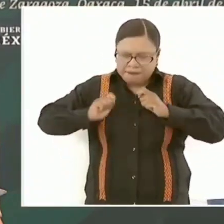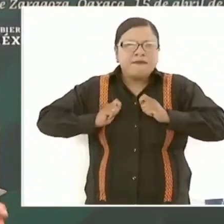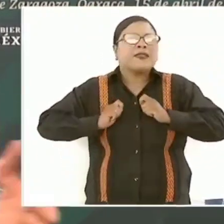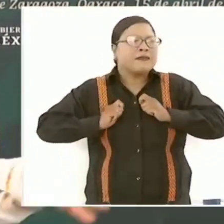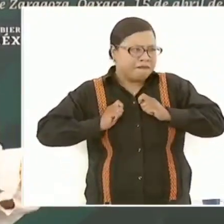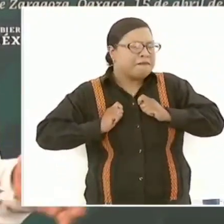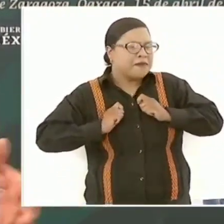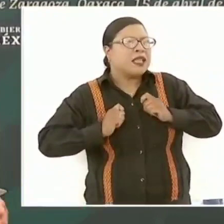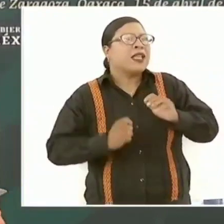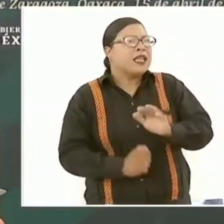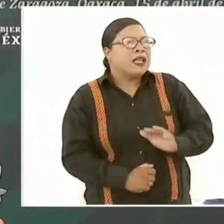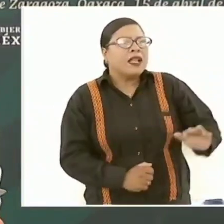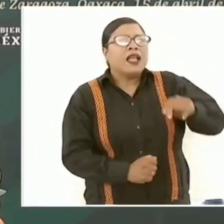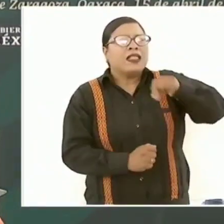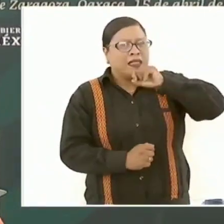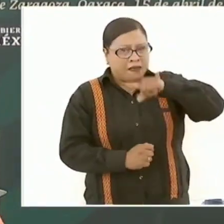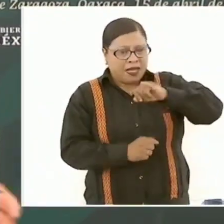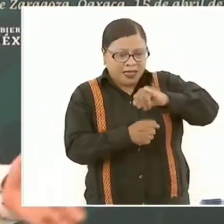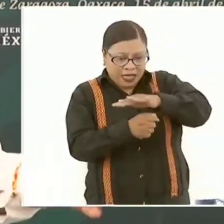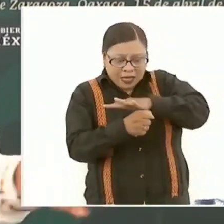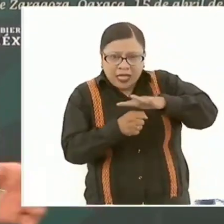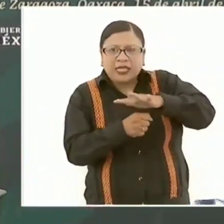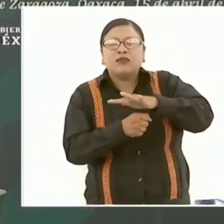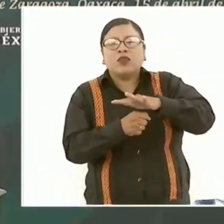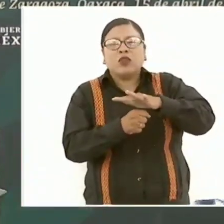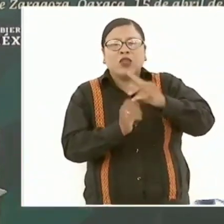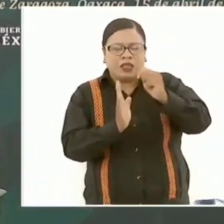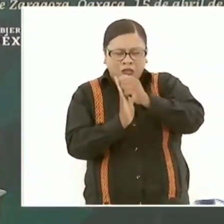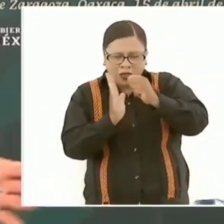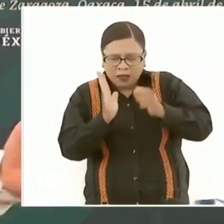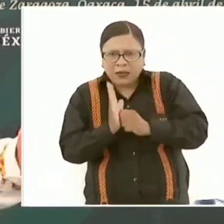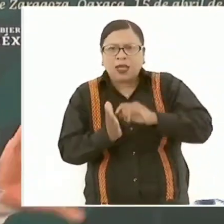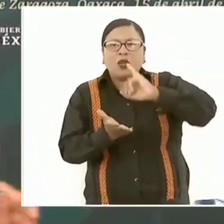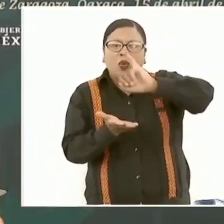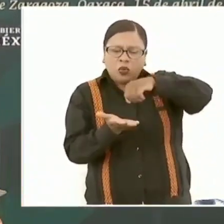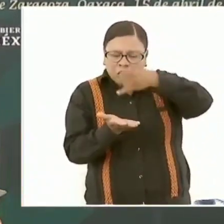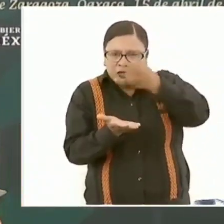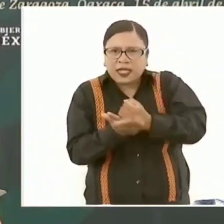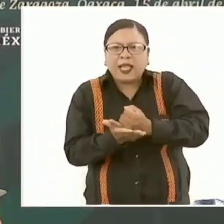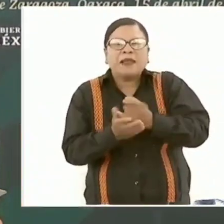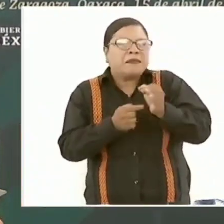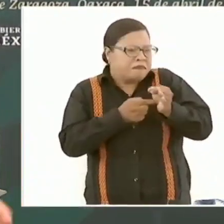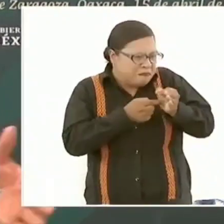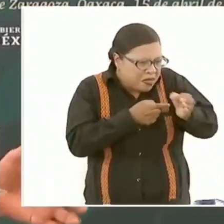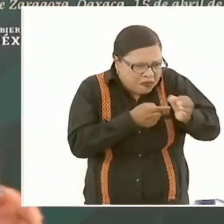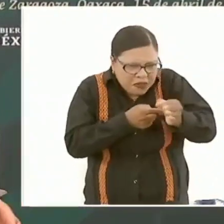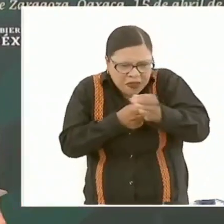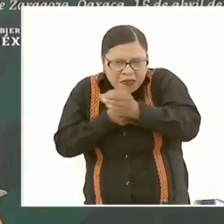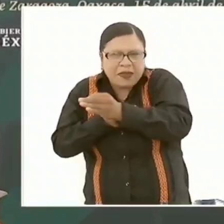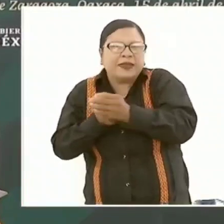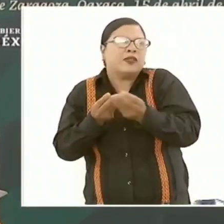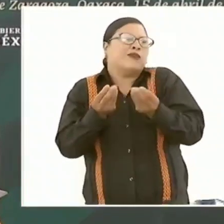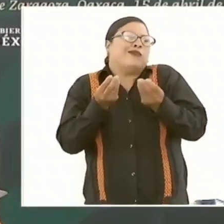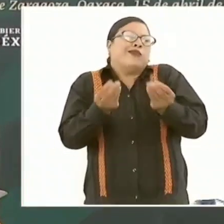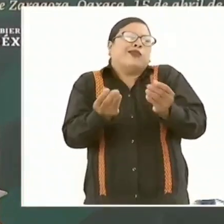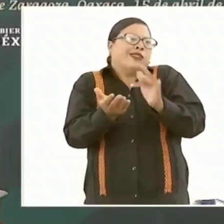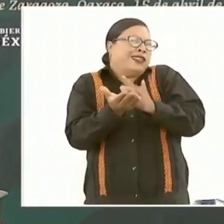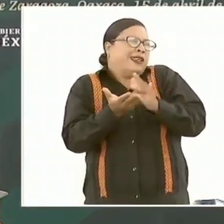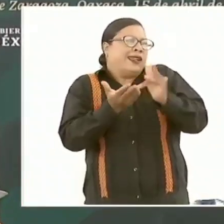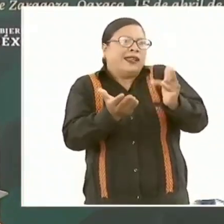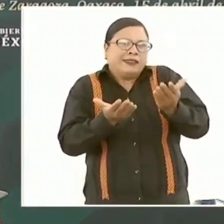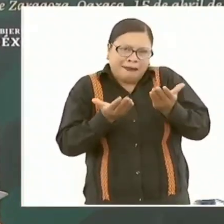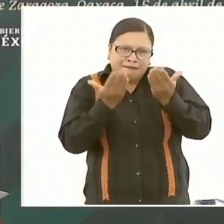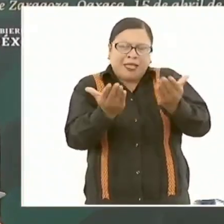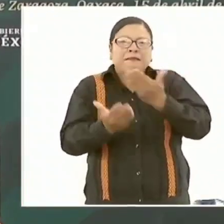los paisanos del Istmo de Tehuantepec, de Juchitán y de todas sus comunidades, muchas gracias,